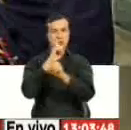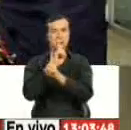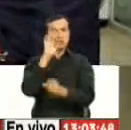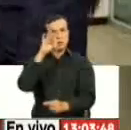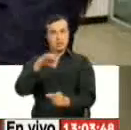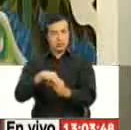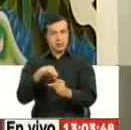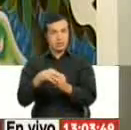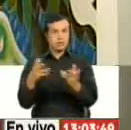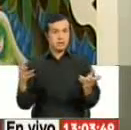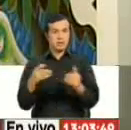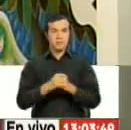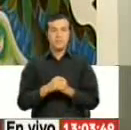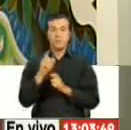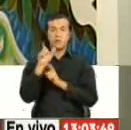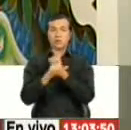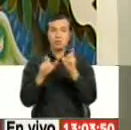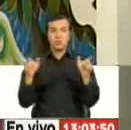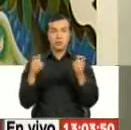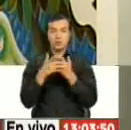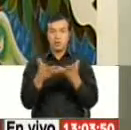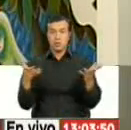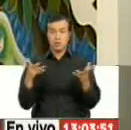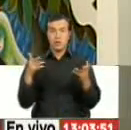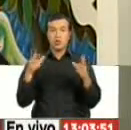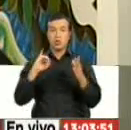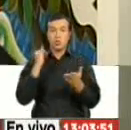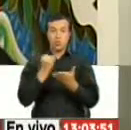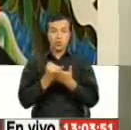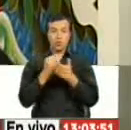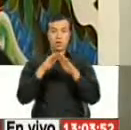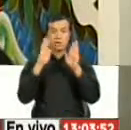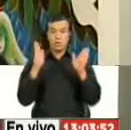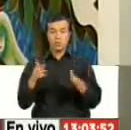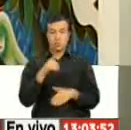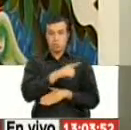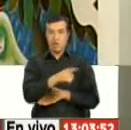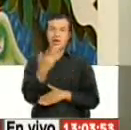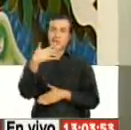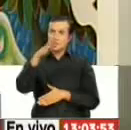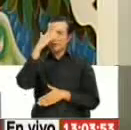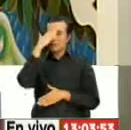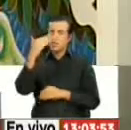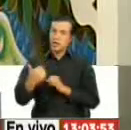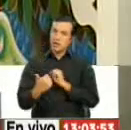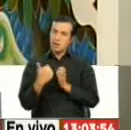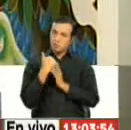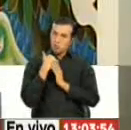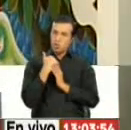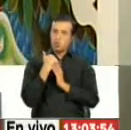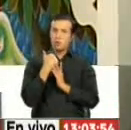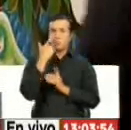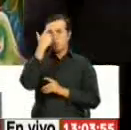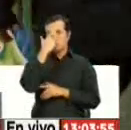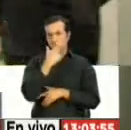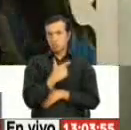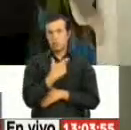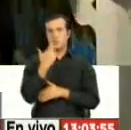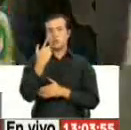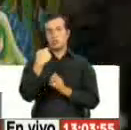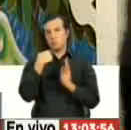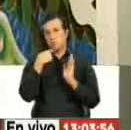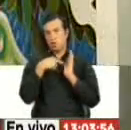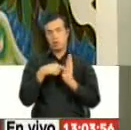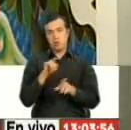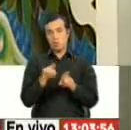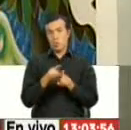en los comicios la gente especialmente de las juntas receptoras del voto ya colaboran para que las personas como como yo